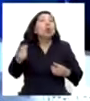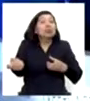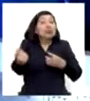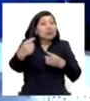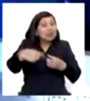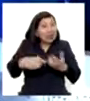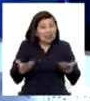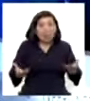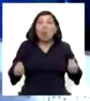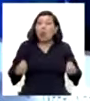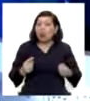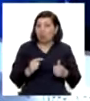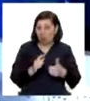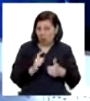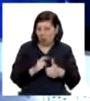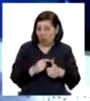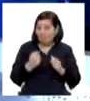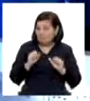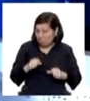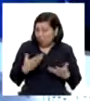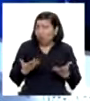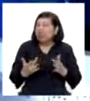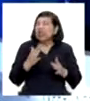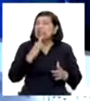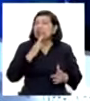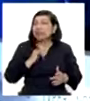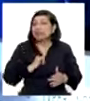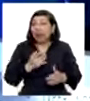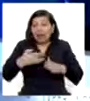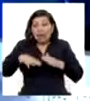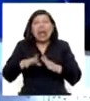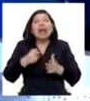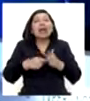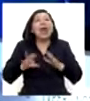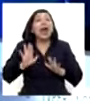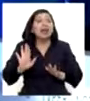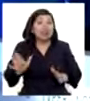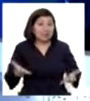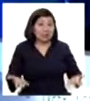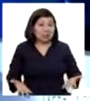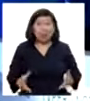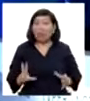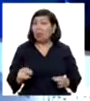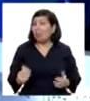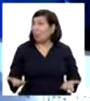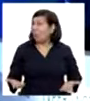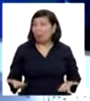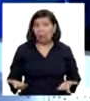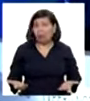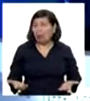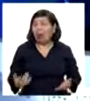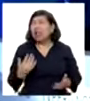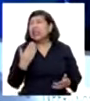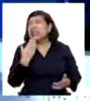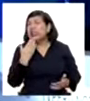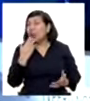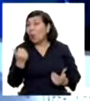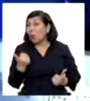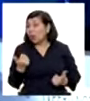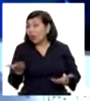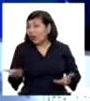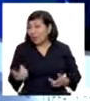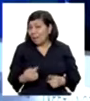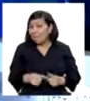deberían participar? Uno, para que puedan identificar al interno qué es lo que están haciendo. De repente no lo tienen identificado como una